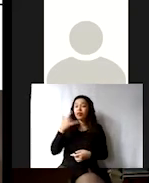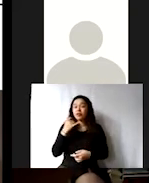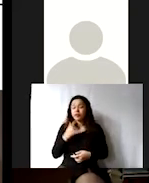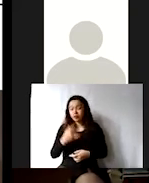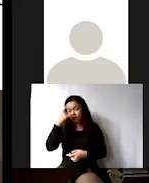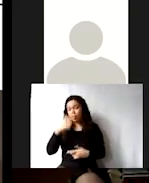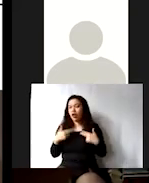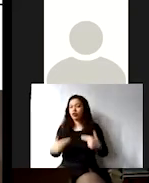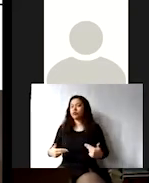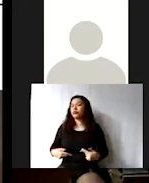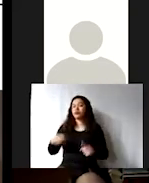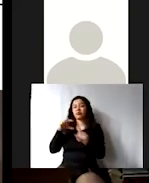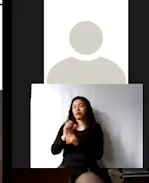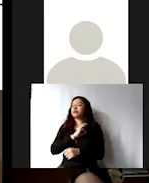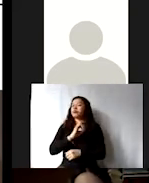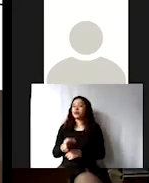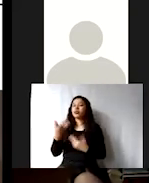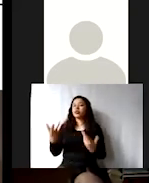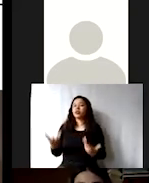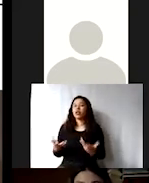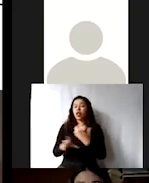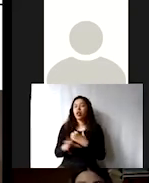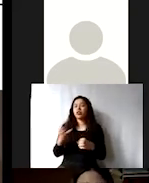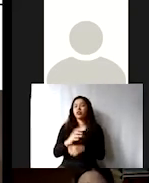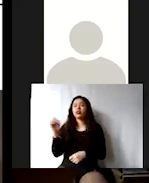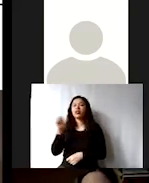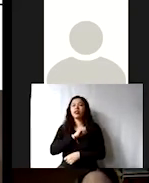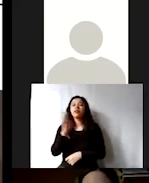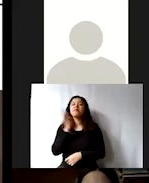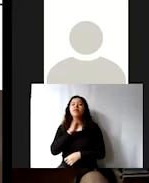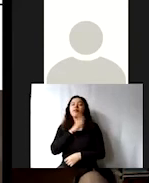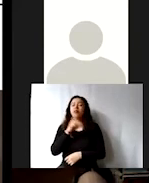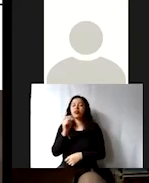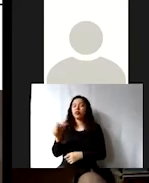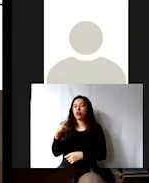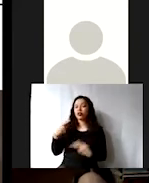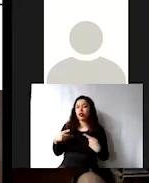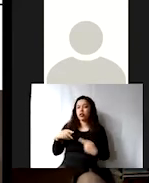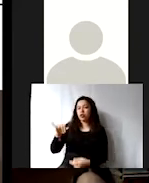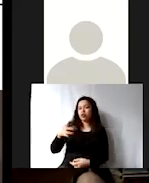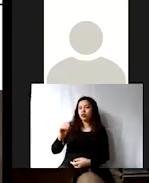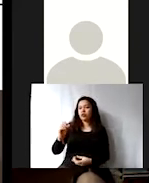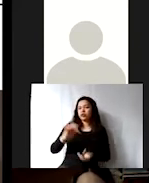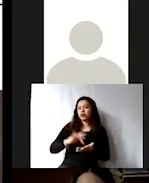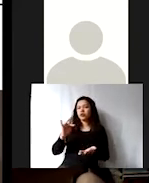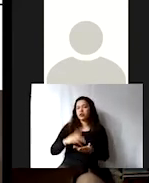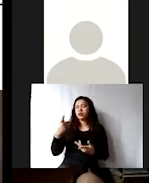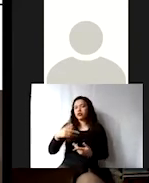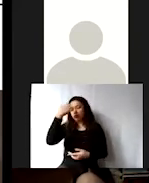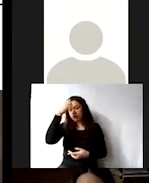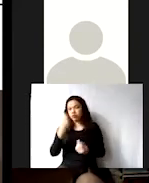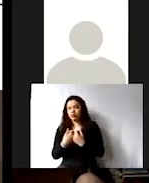lograr que no estén las cosas tan mal. Muchas gracias, José. ¿Alguien más quiere compartirnos experiencias de